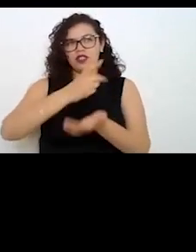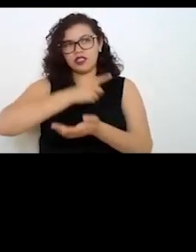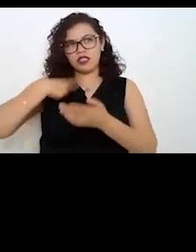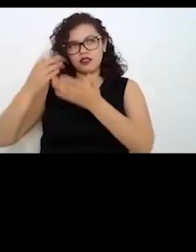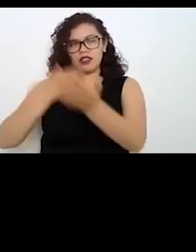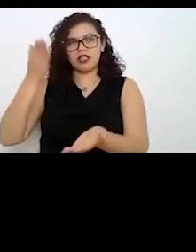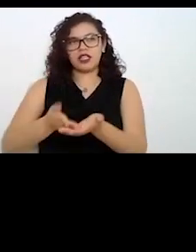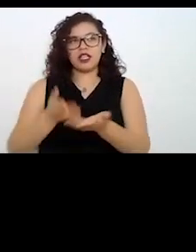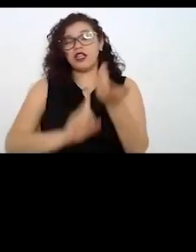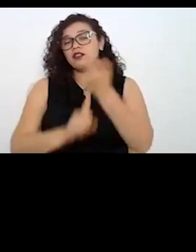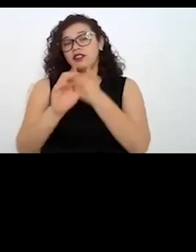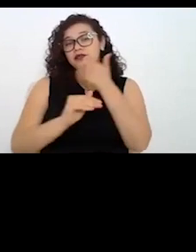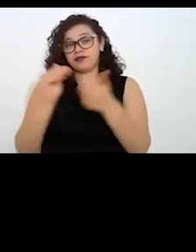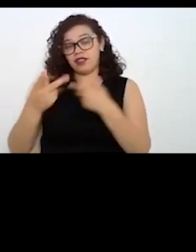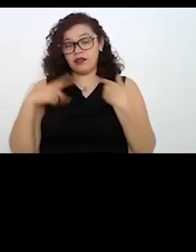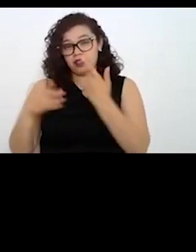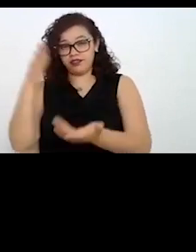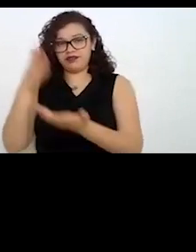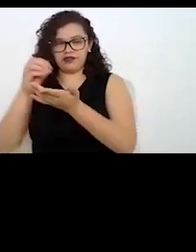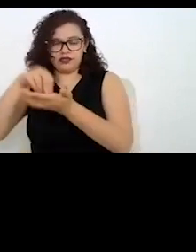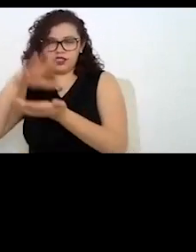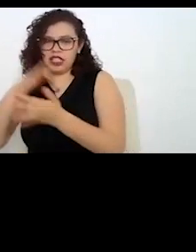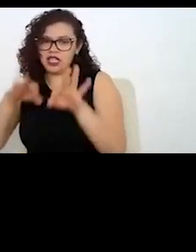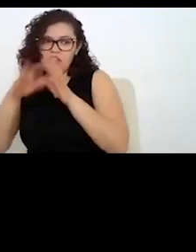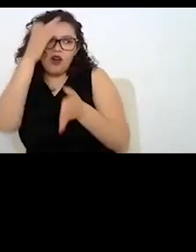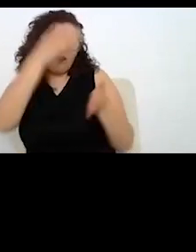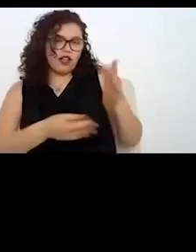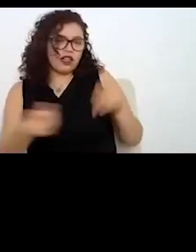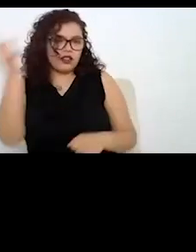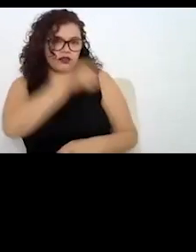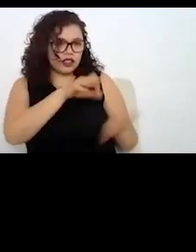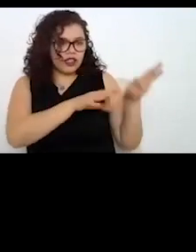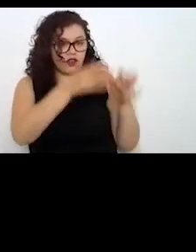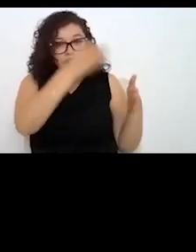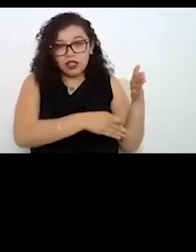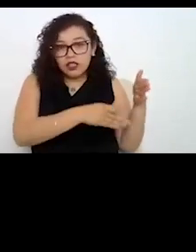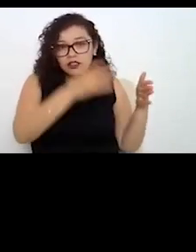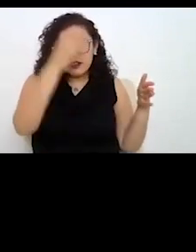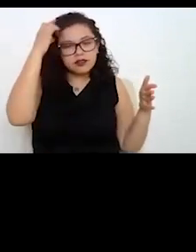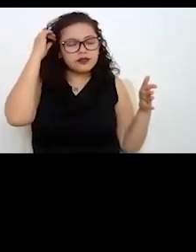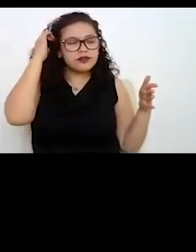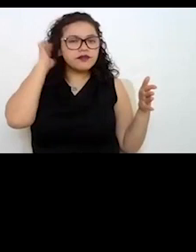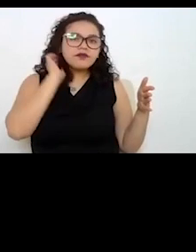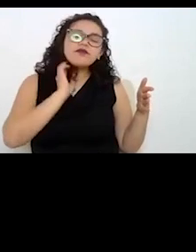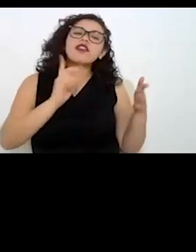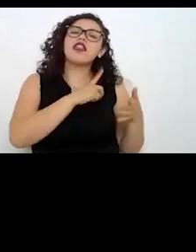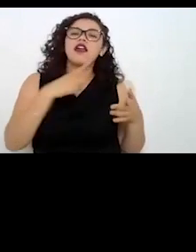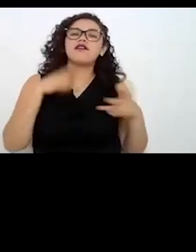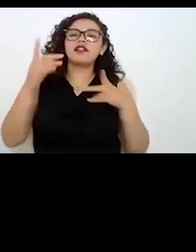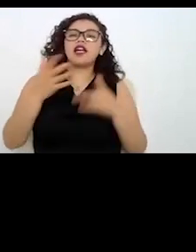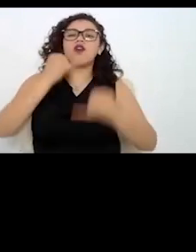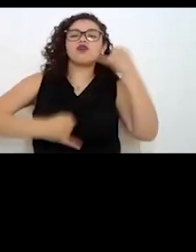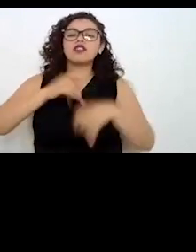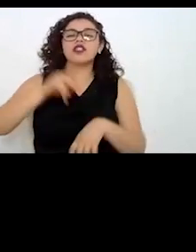como consecuencia, la persona que acude a esta consulta falta al trabajo. Entonces, si falta al trabajo, tiene que llegar al día siguiente a justificar